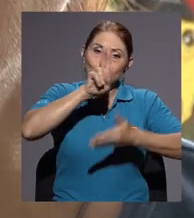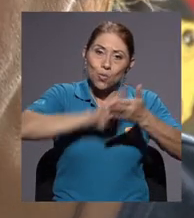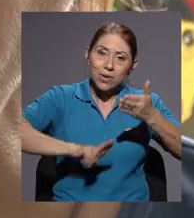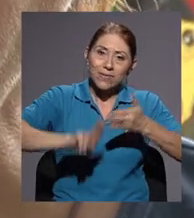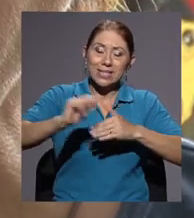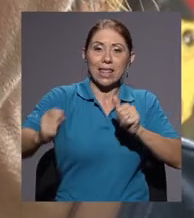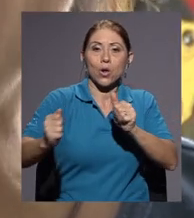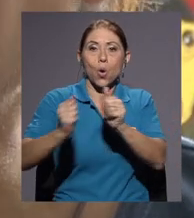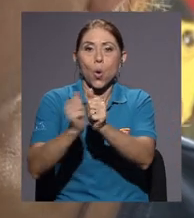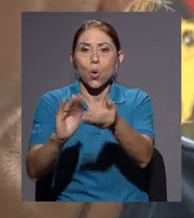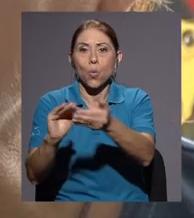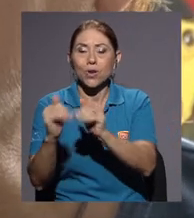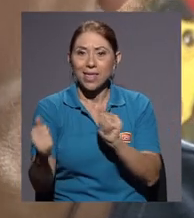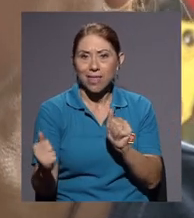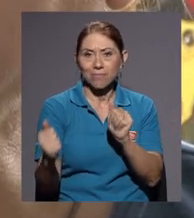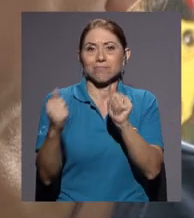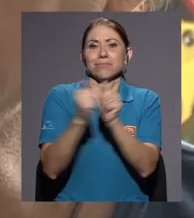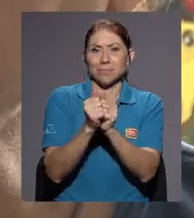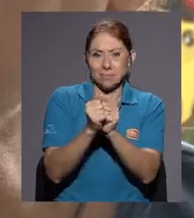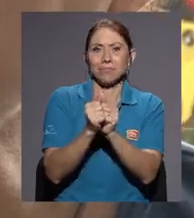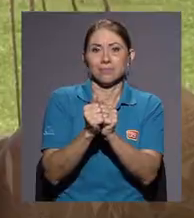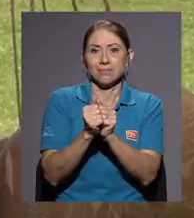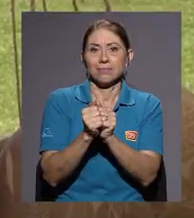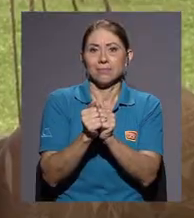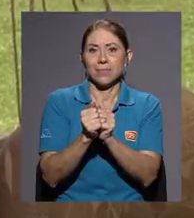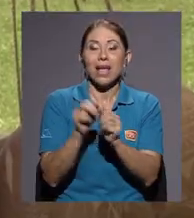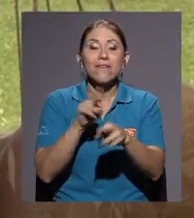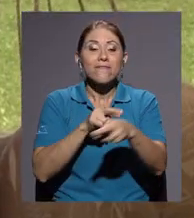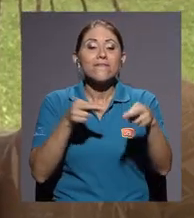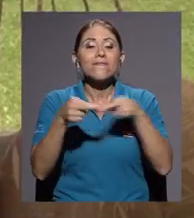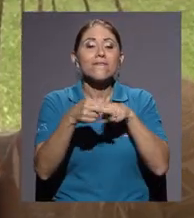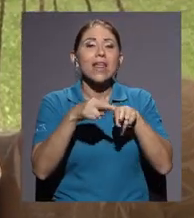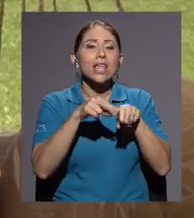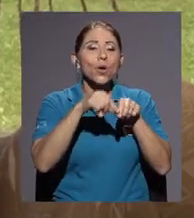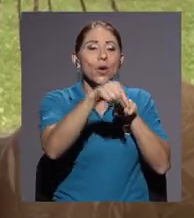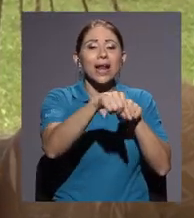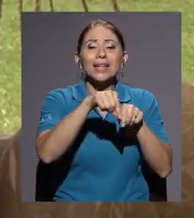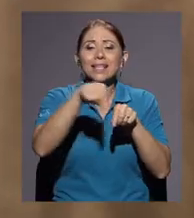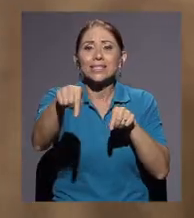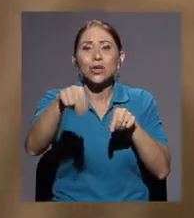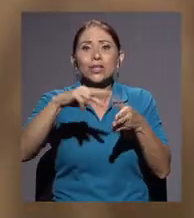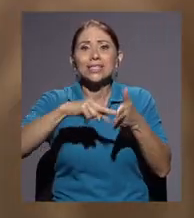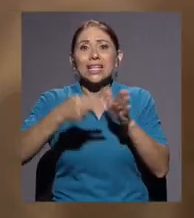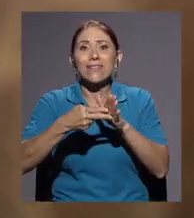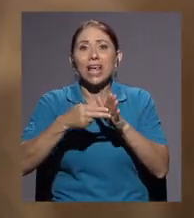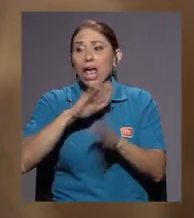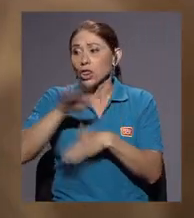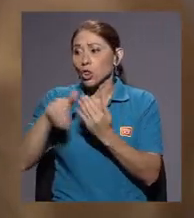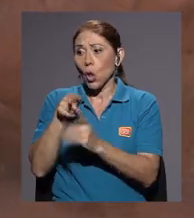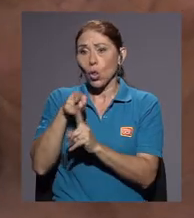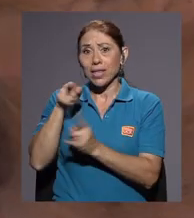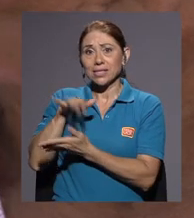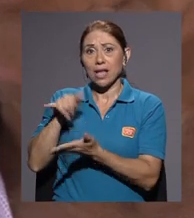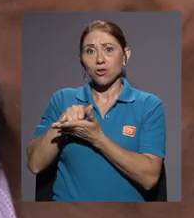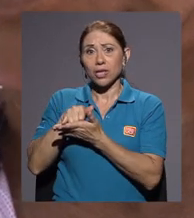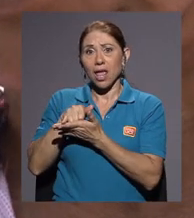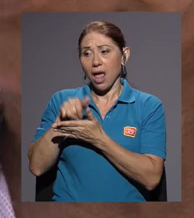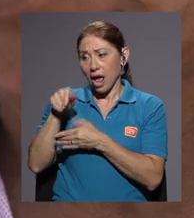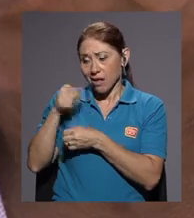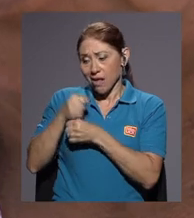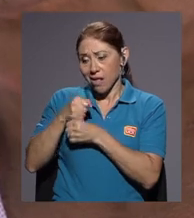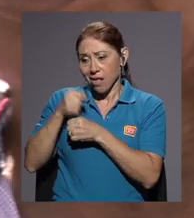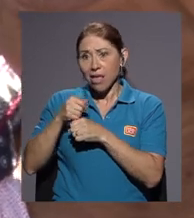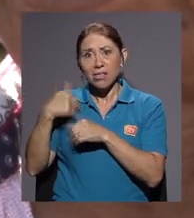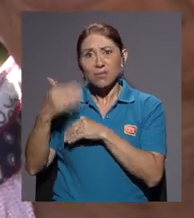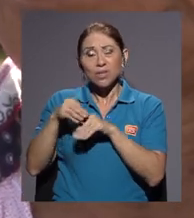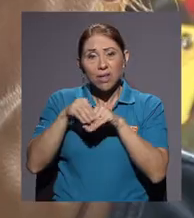comunidades. La regionalización le da la posibilidad de que las cosas no se gesten desde San José, sino que se gesten acá en